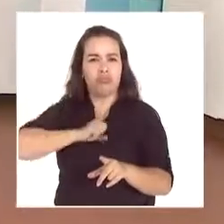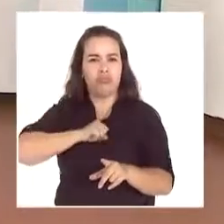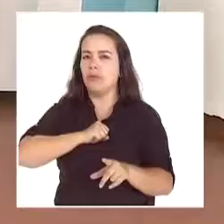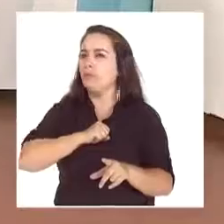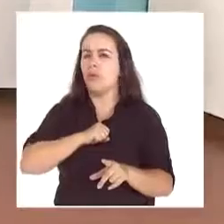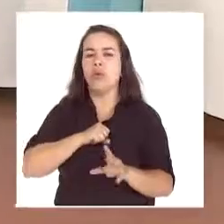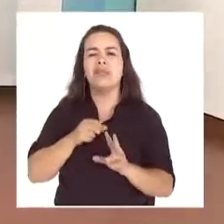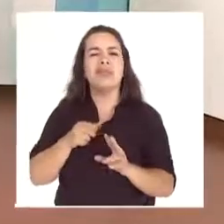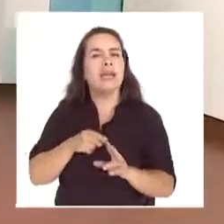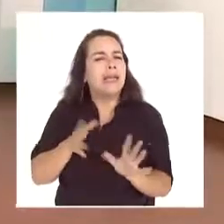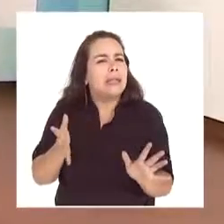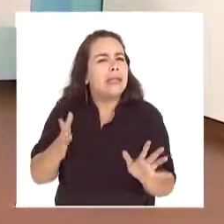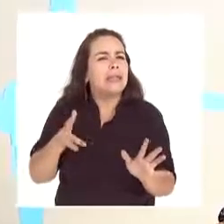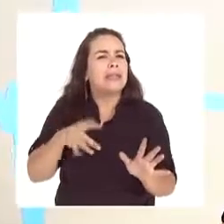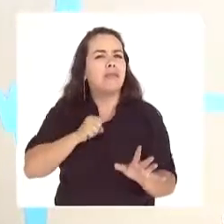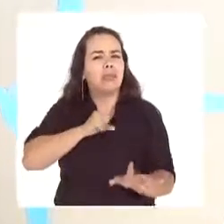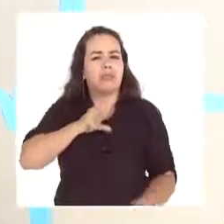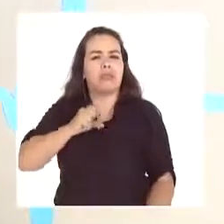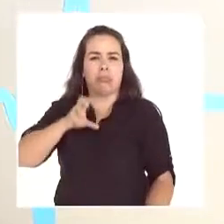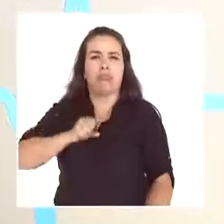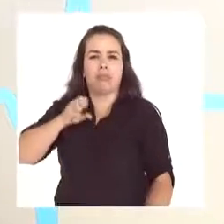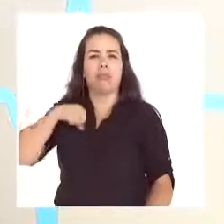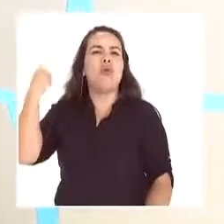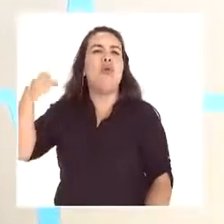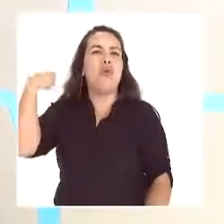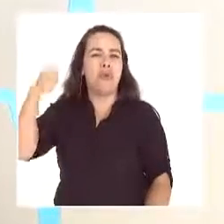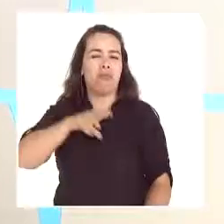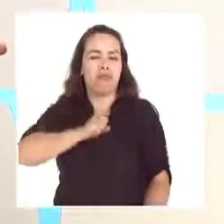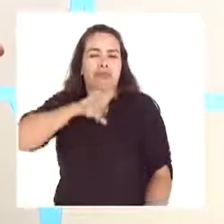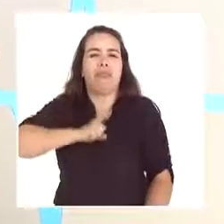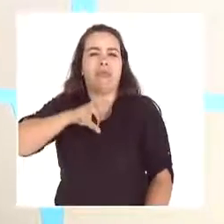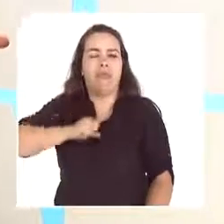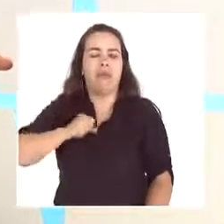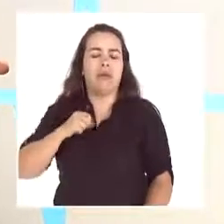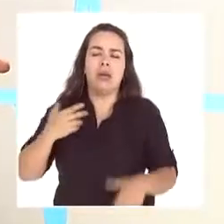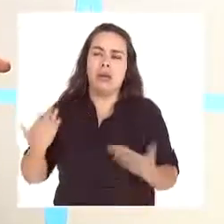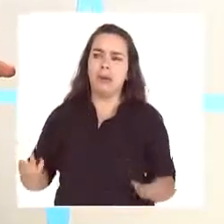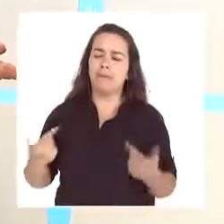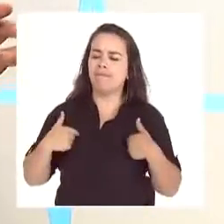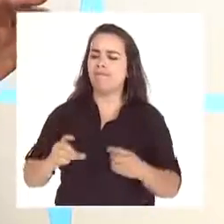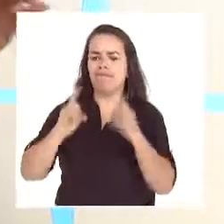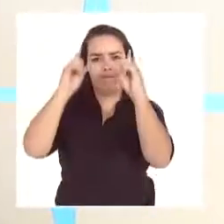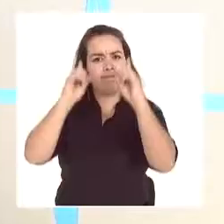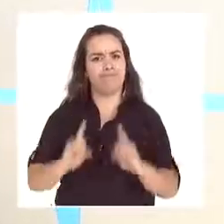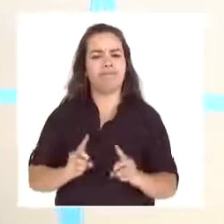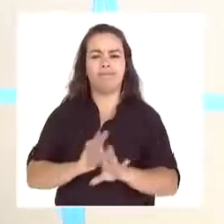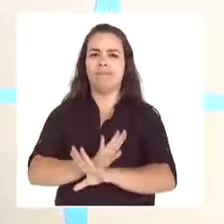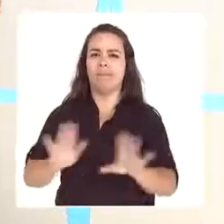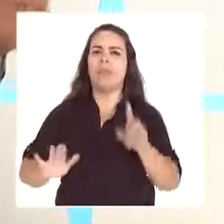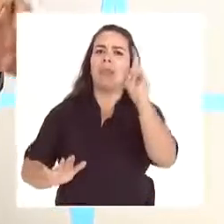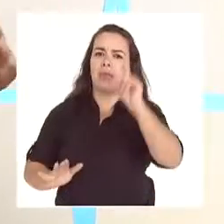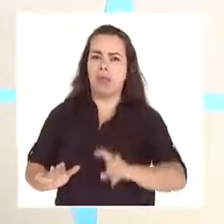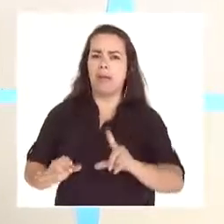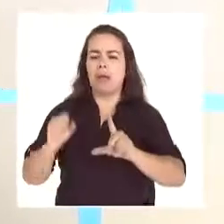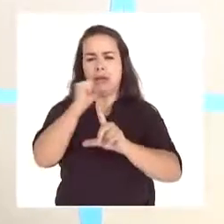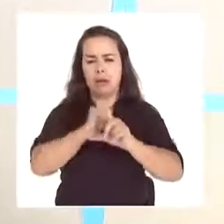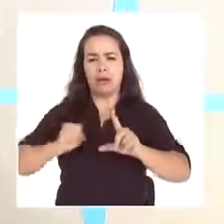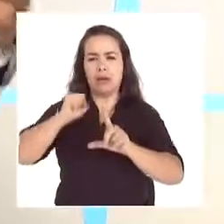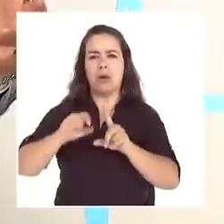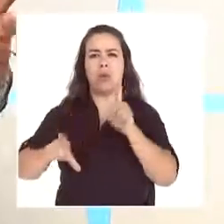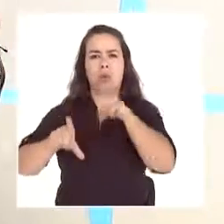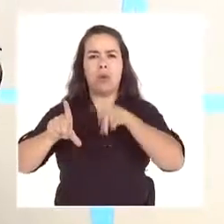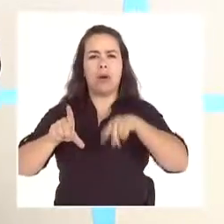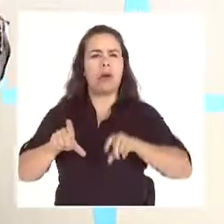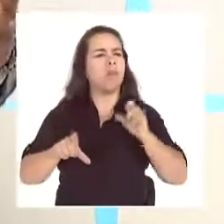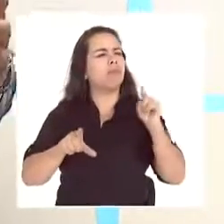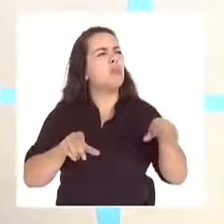sino que ustedes lo sienten desordenado. Y entonces ahí después de eso toman la decisión, un ecocardiograma, un electro. Hablemos de toda